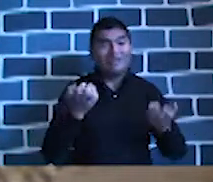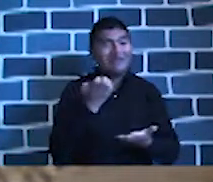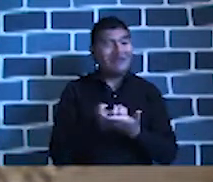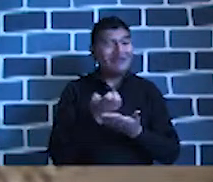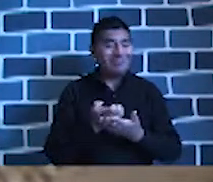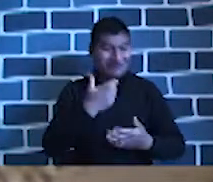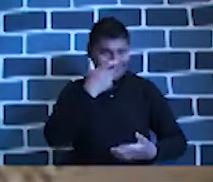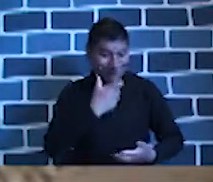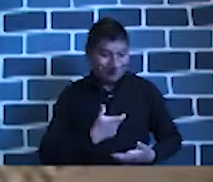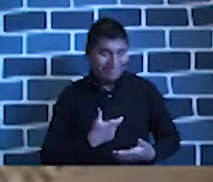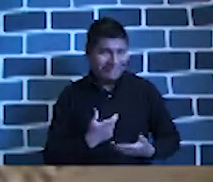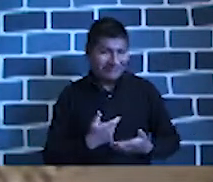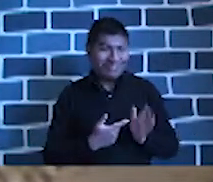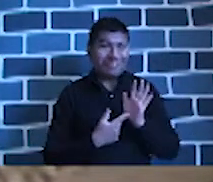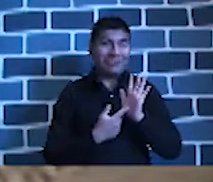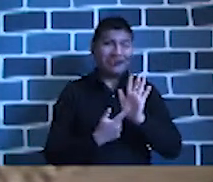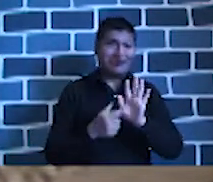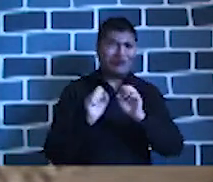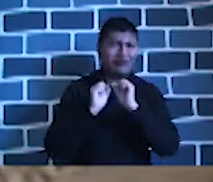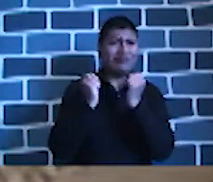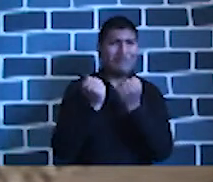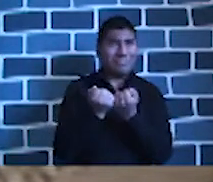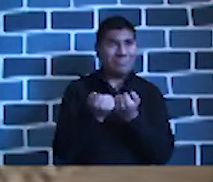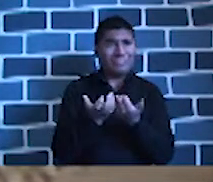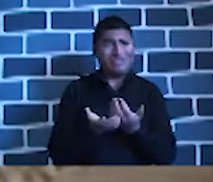económico y situación social.